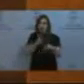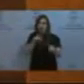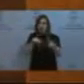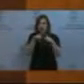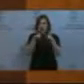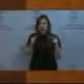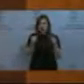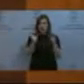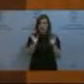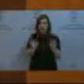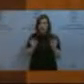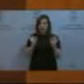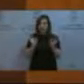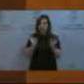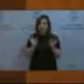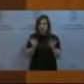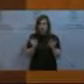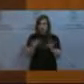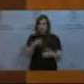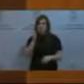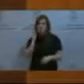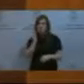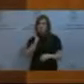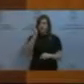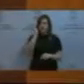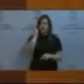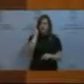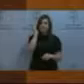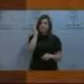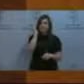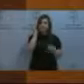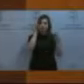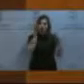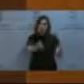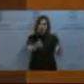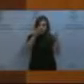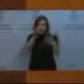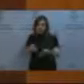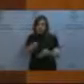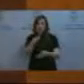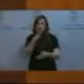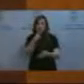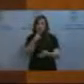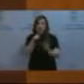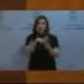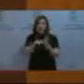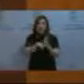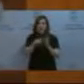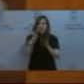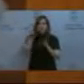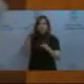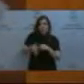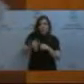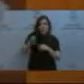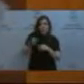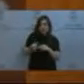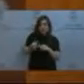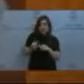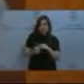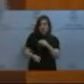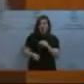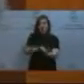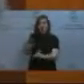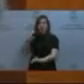que efectivamente les condena a ustedes porque las medidas de seguridad a las que está